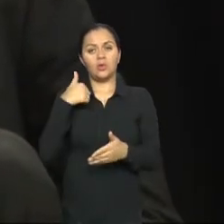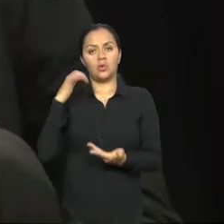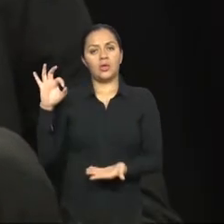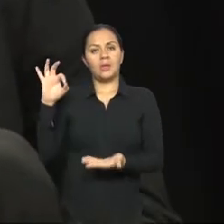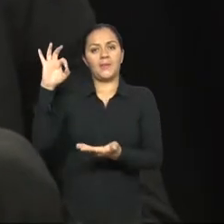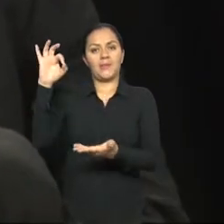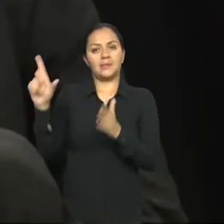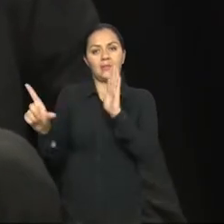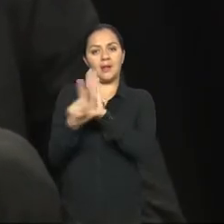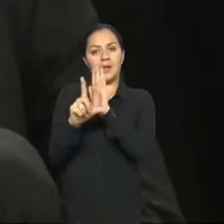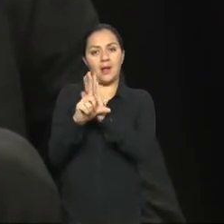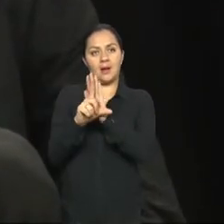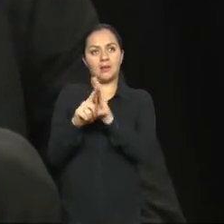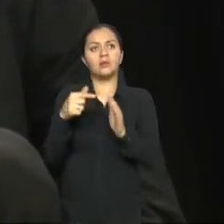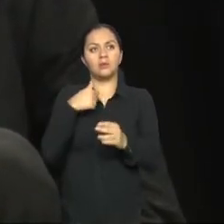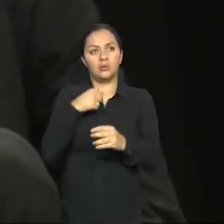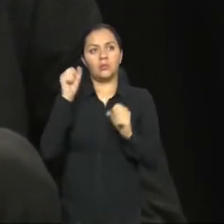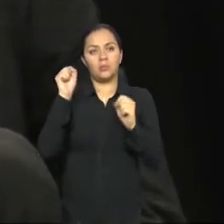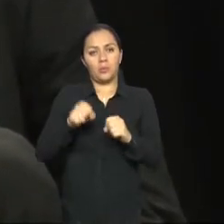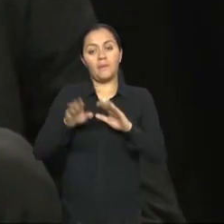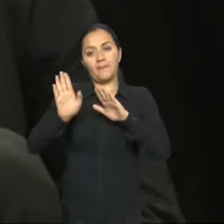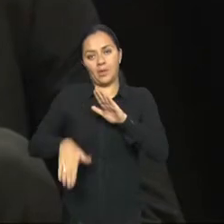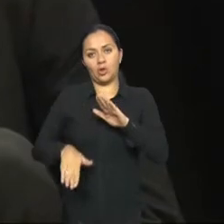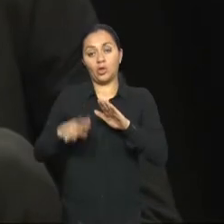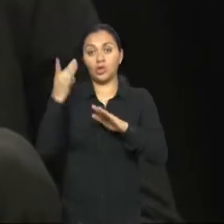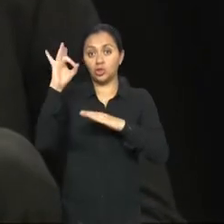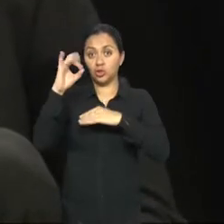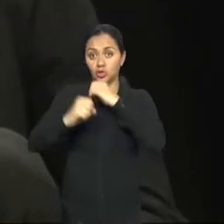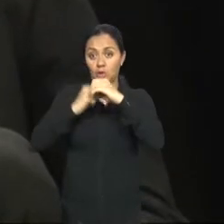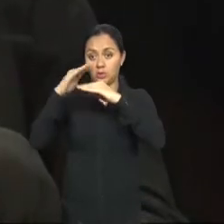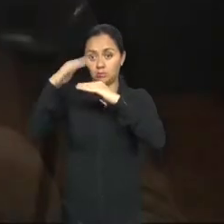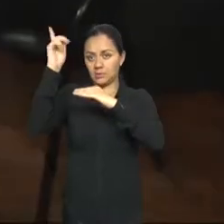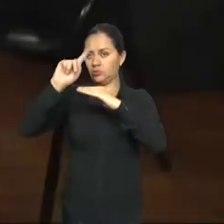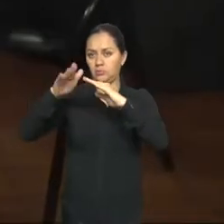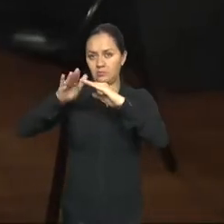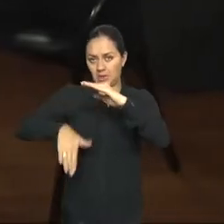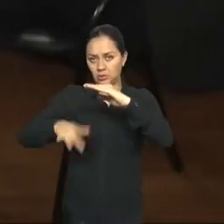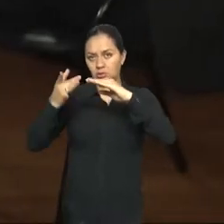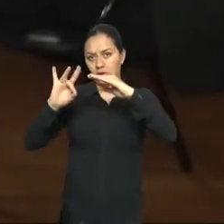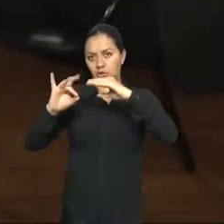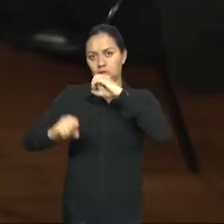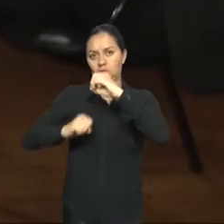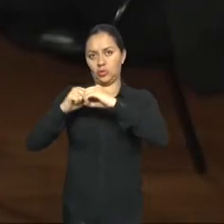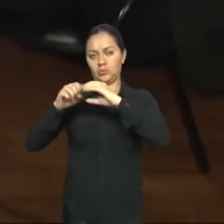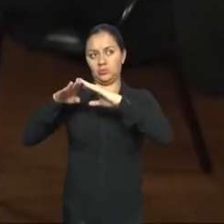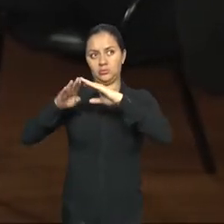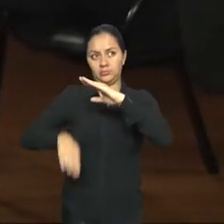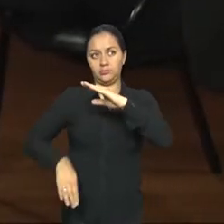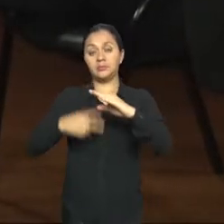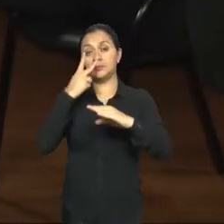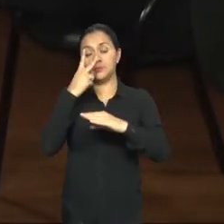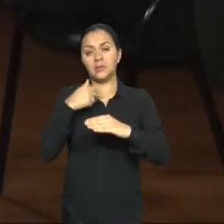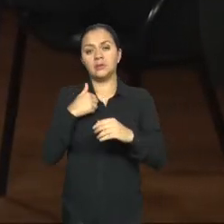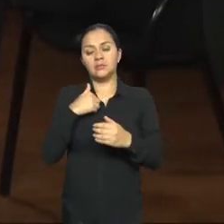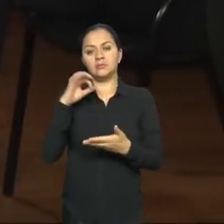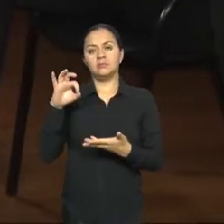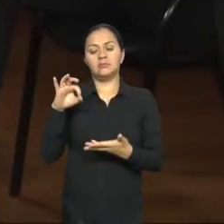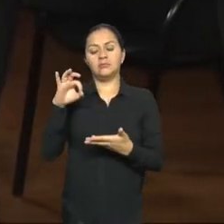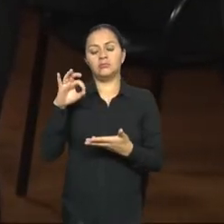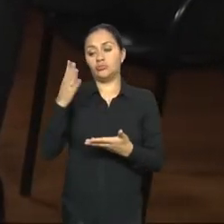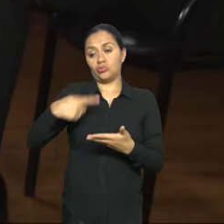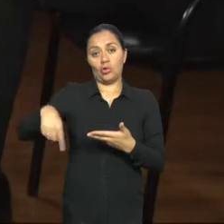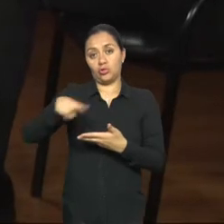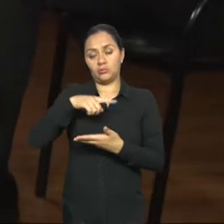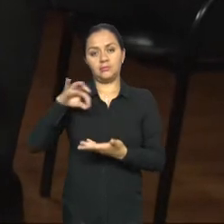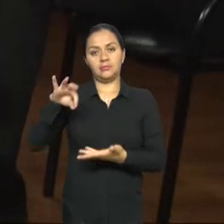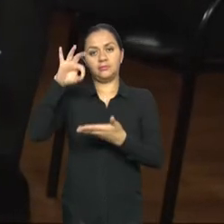Por lo tanto, yo podré hacer ejecución de esto. Menor de edad, obviamente. Entonces, si es que yo tengo esta con representación legal, yo soy